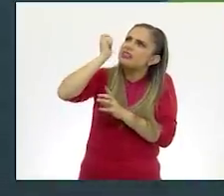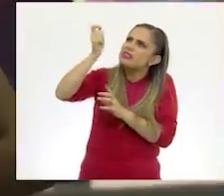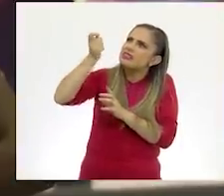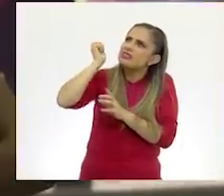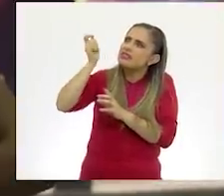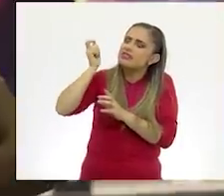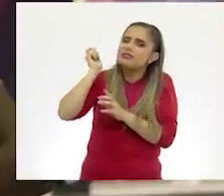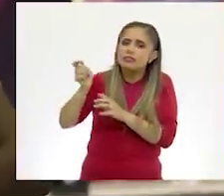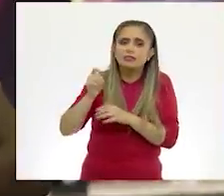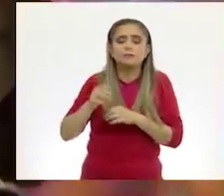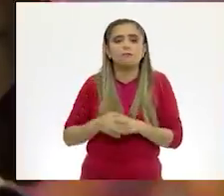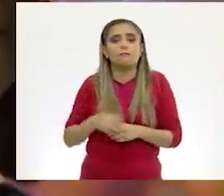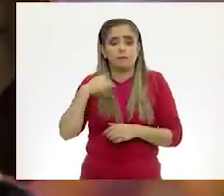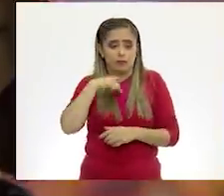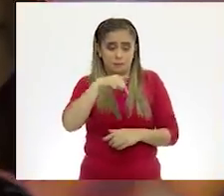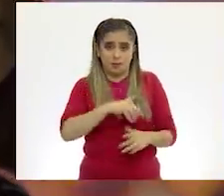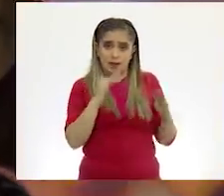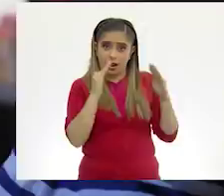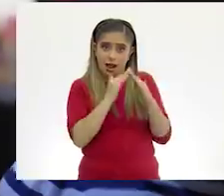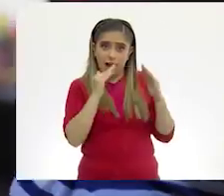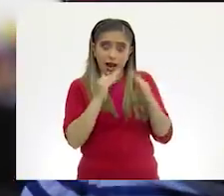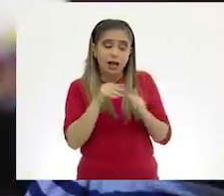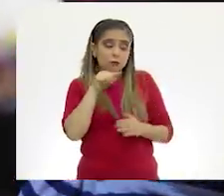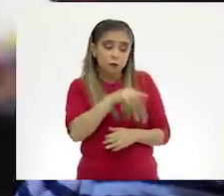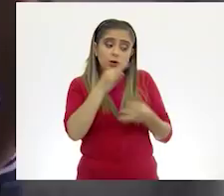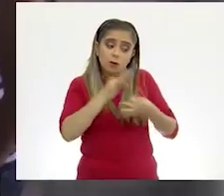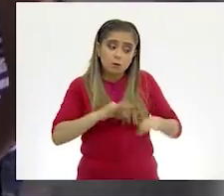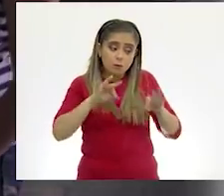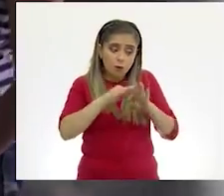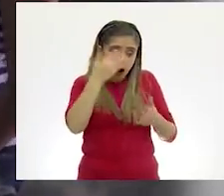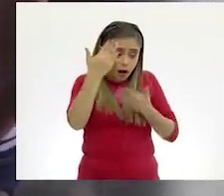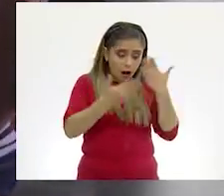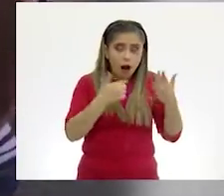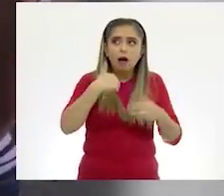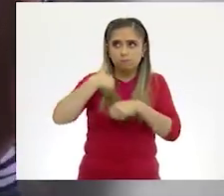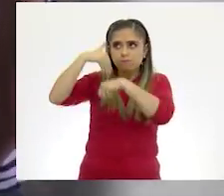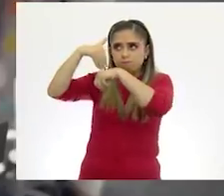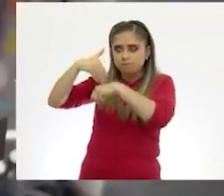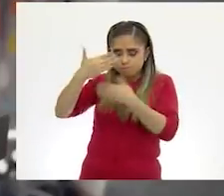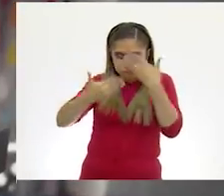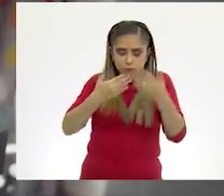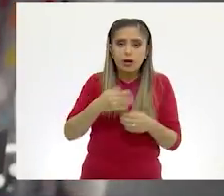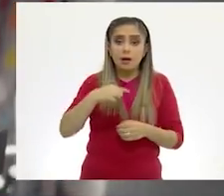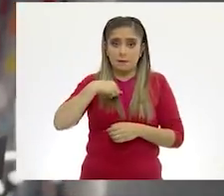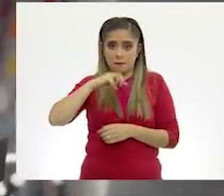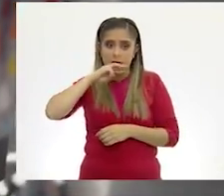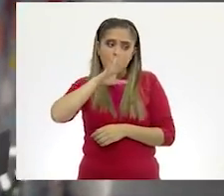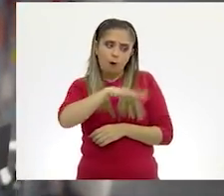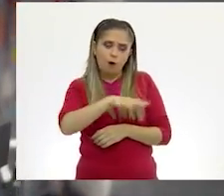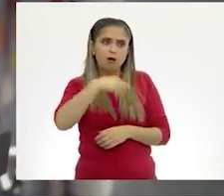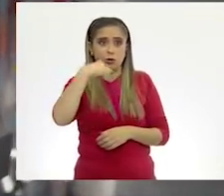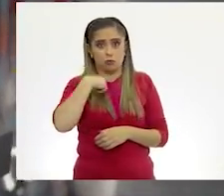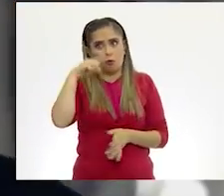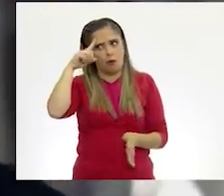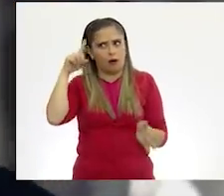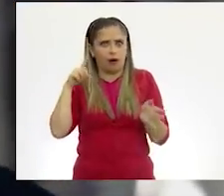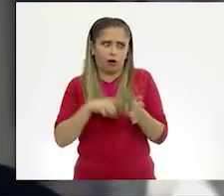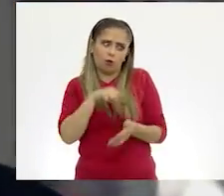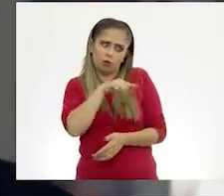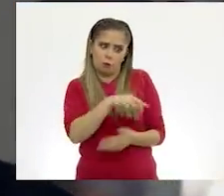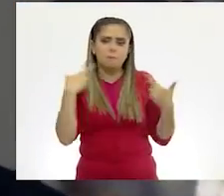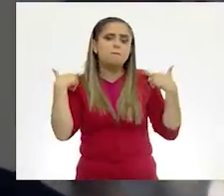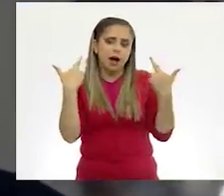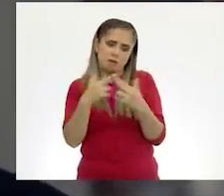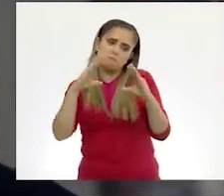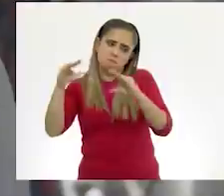descubrir. Y aunque en casa el estudio siempre era lo más importante, mi mamá me decía: creo que sería buena idea que seas